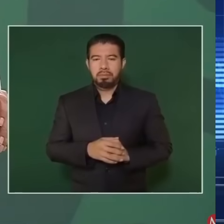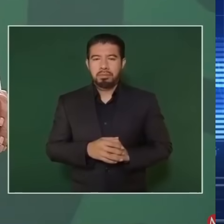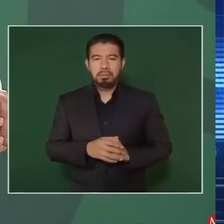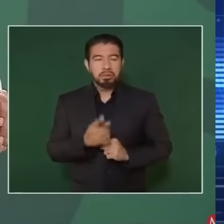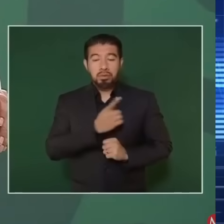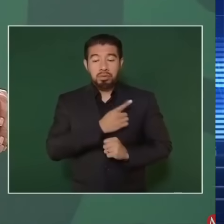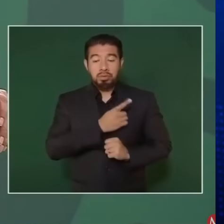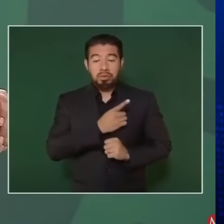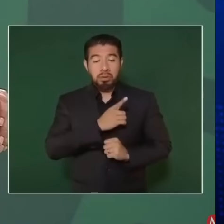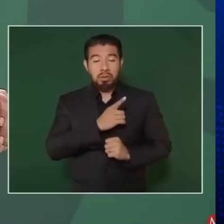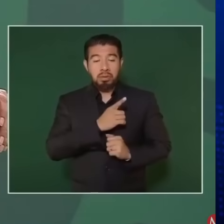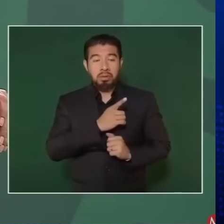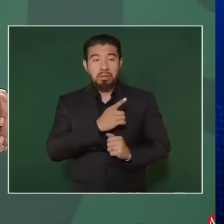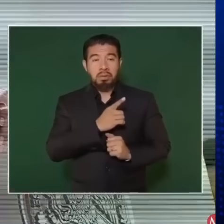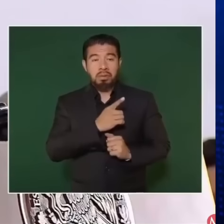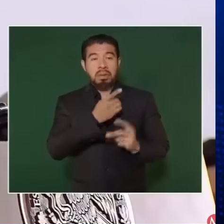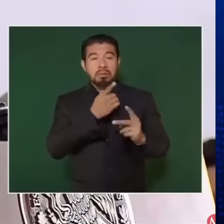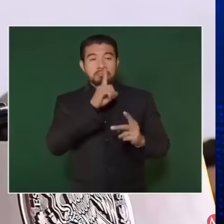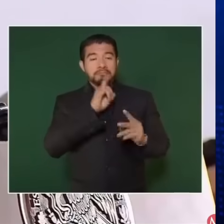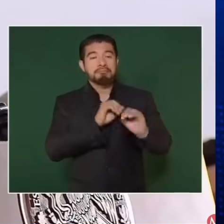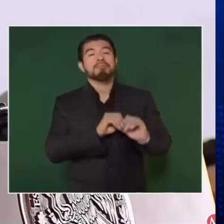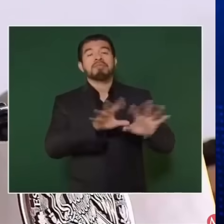empezar el año mintiendo,